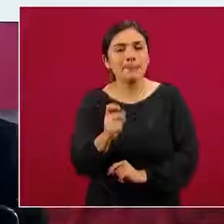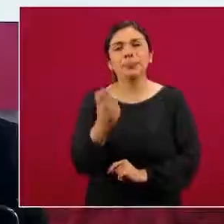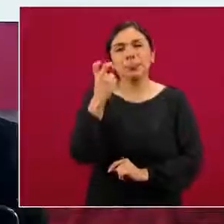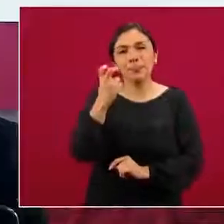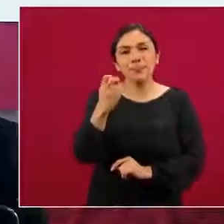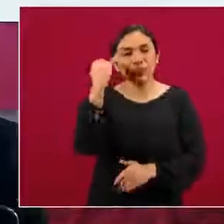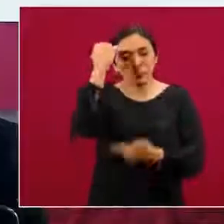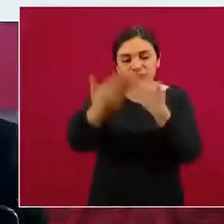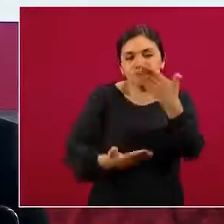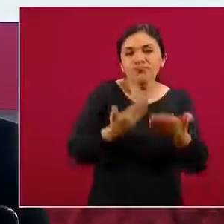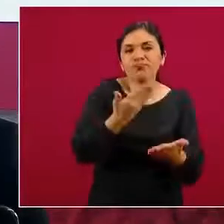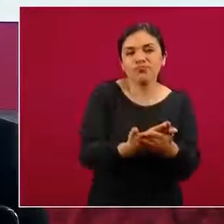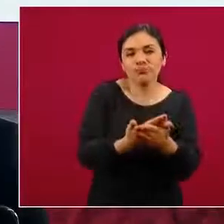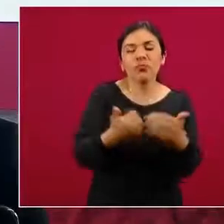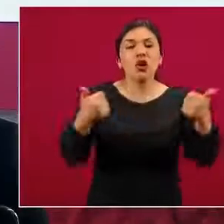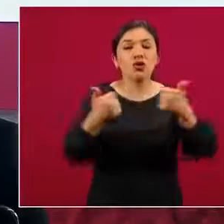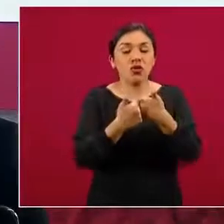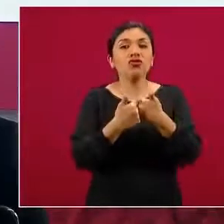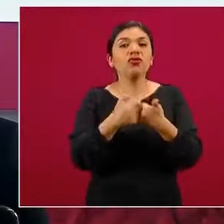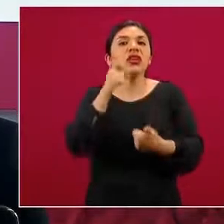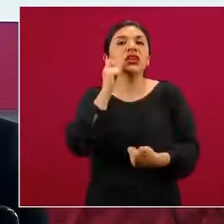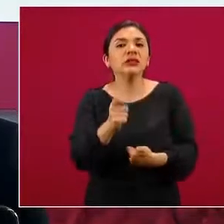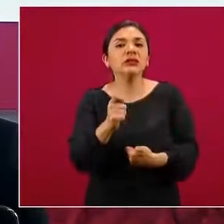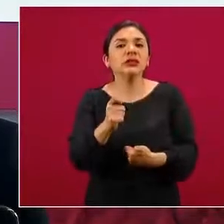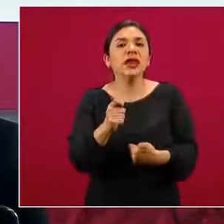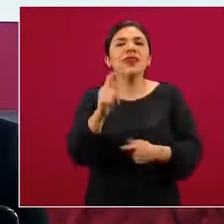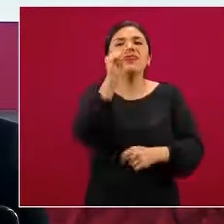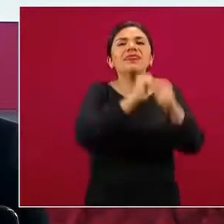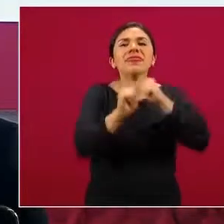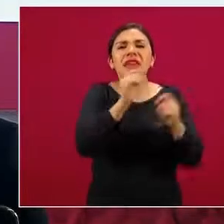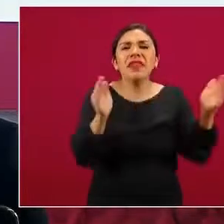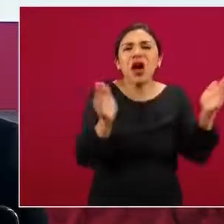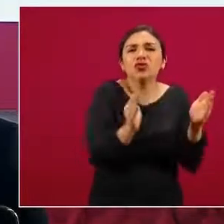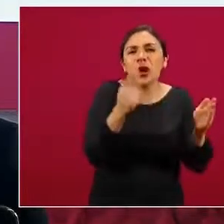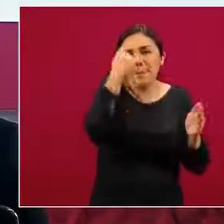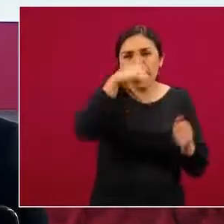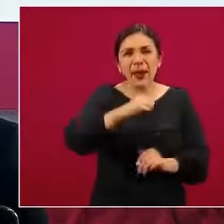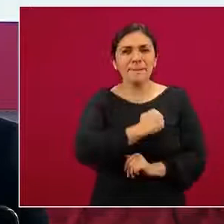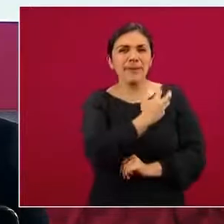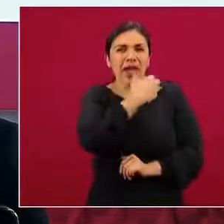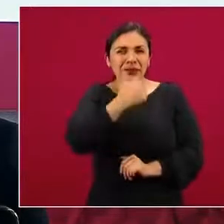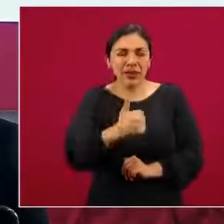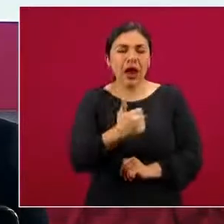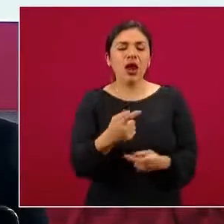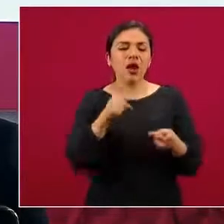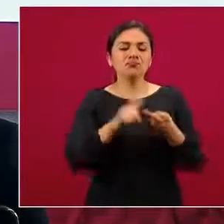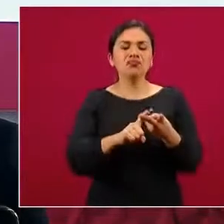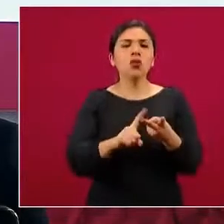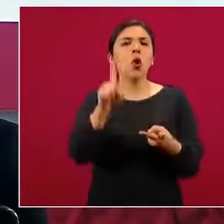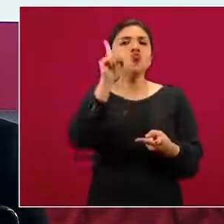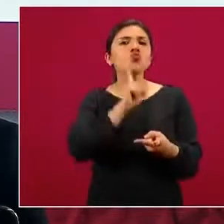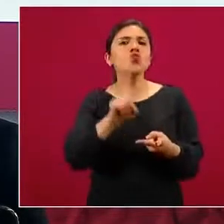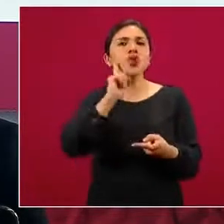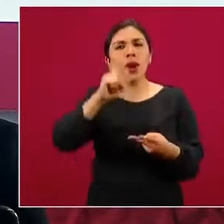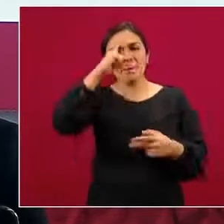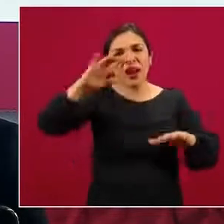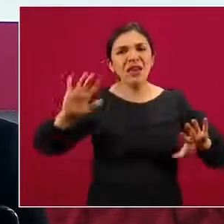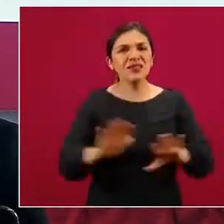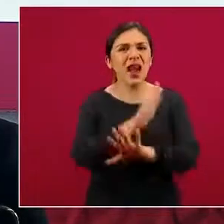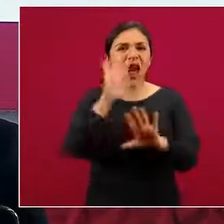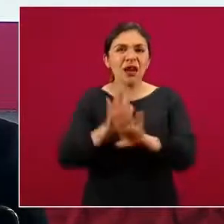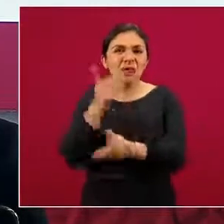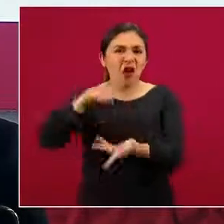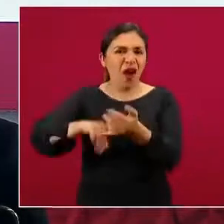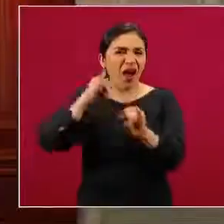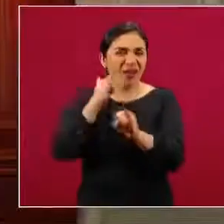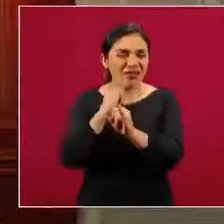de estas iniciativas, de tienditas para el bienestar, Mujeres en la transformación